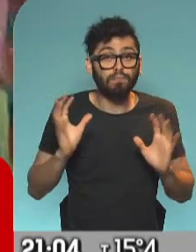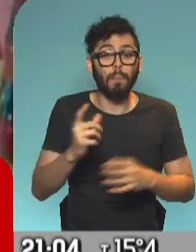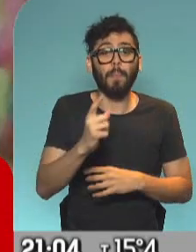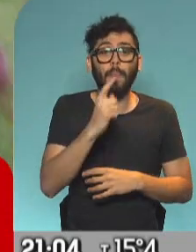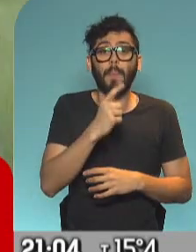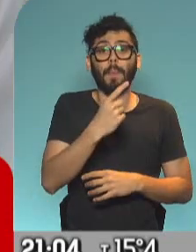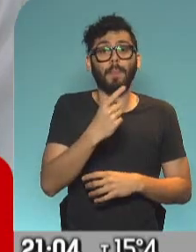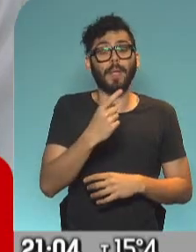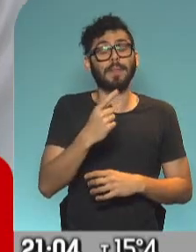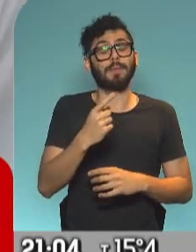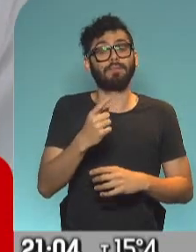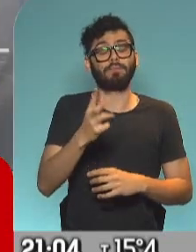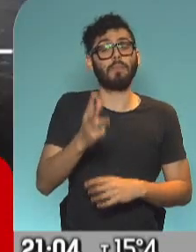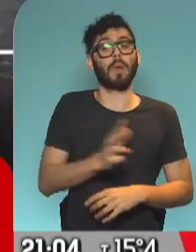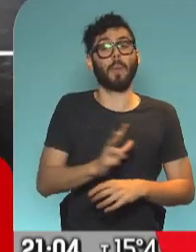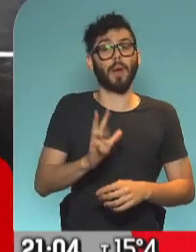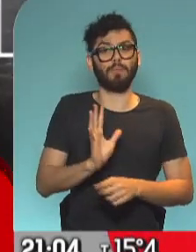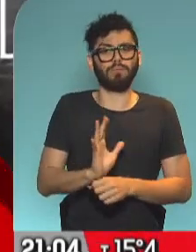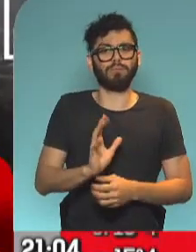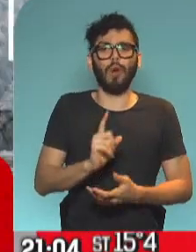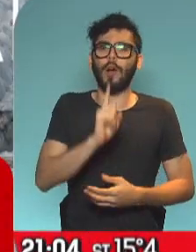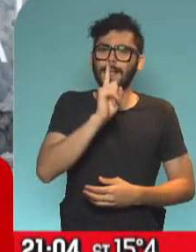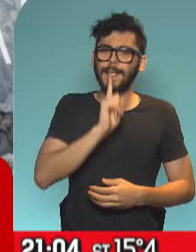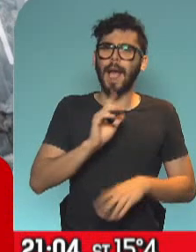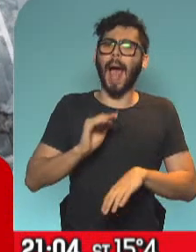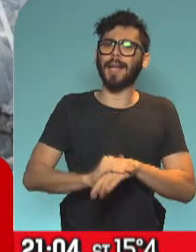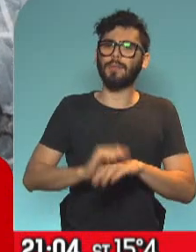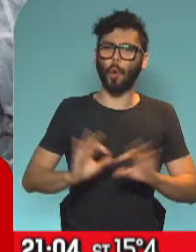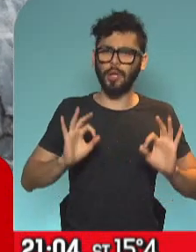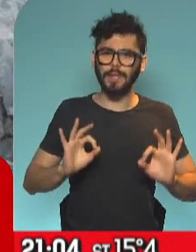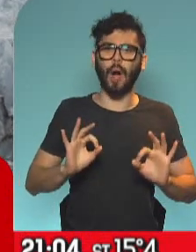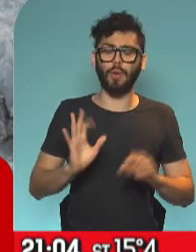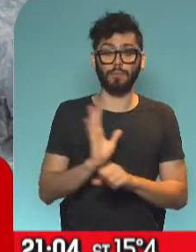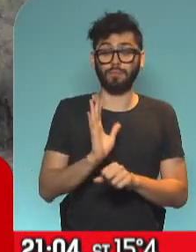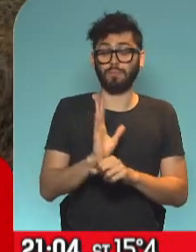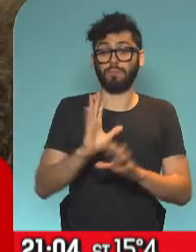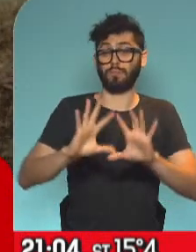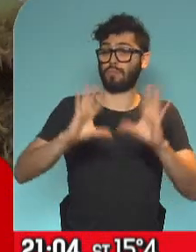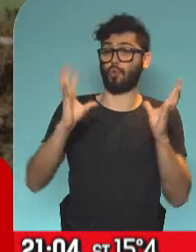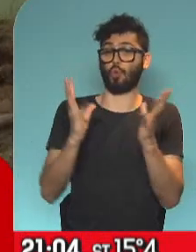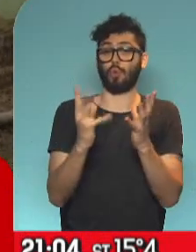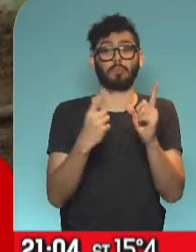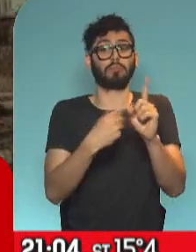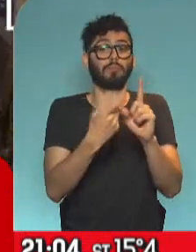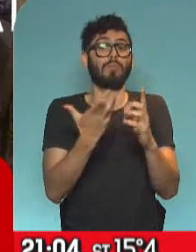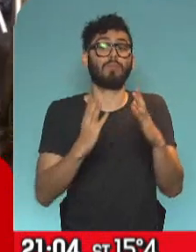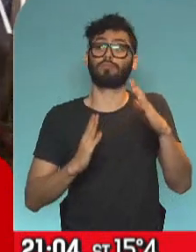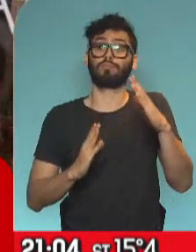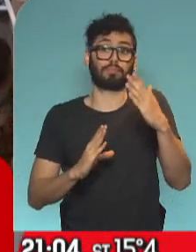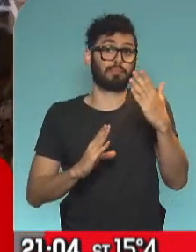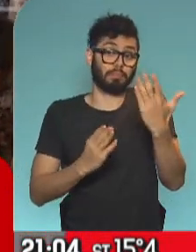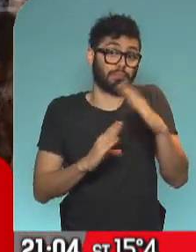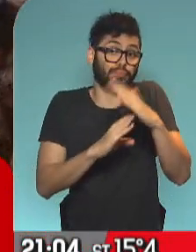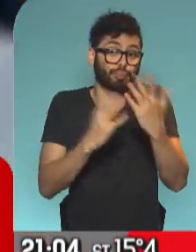actitud, digamos, seria, responsable de parte de un líder mundial como es el Papa Francisco,